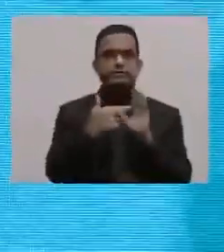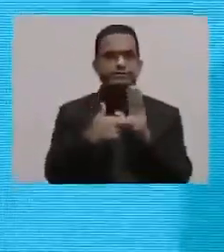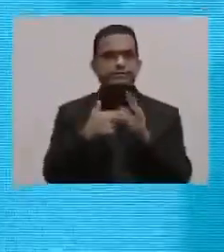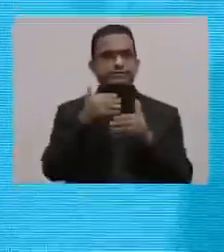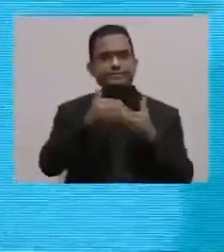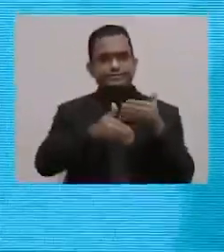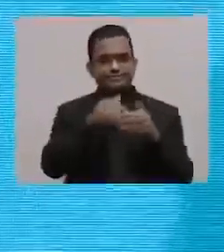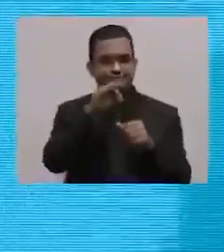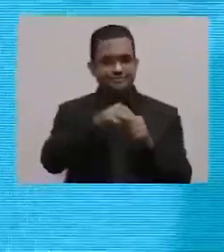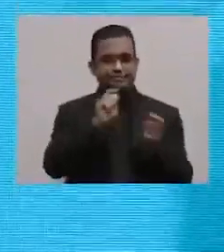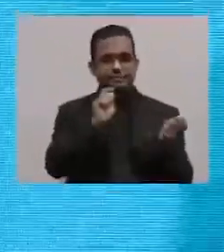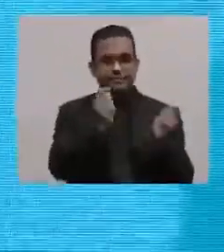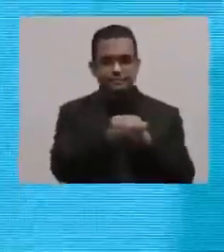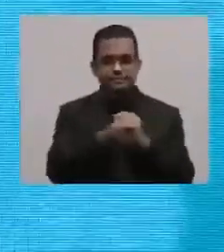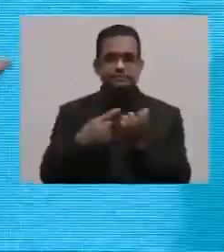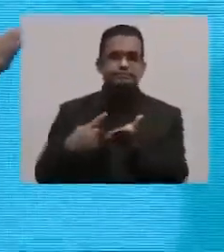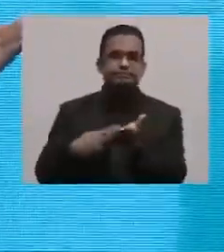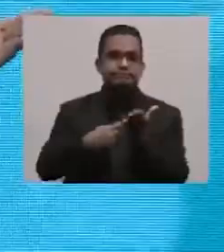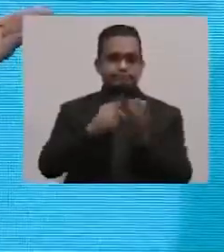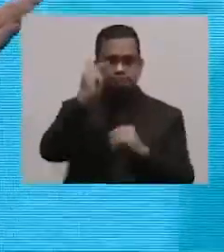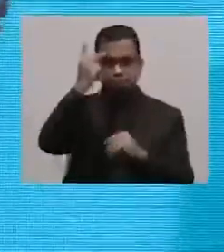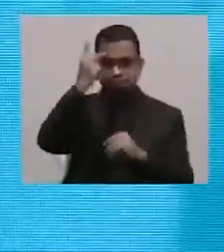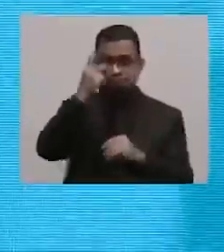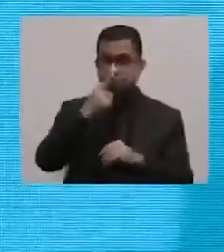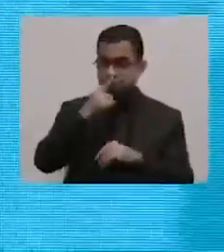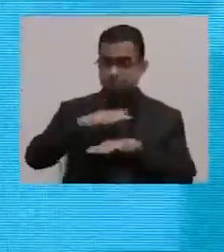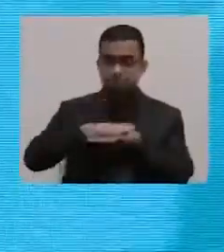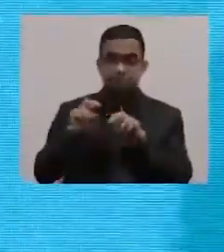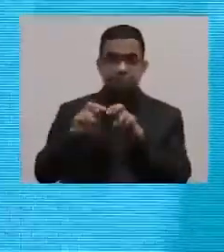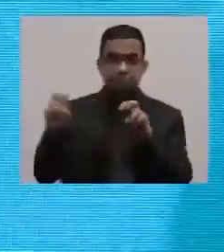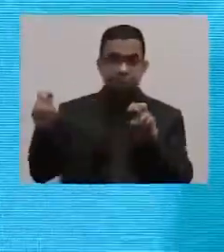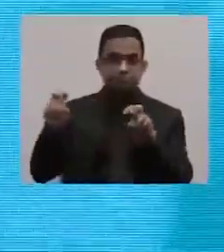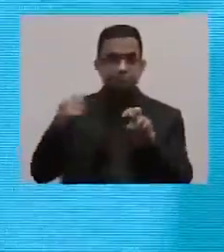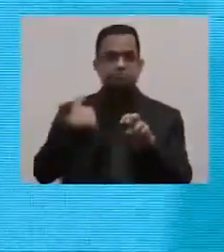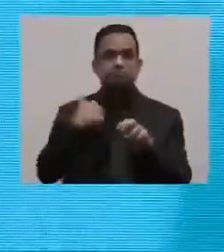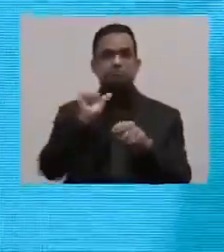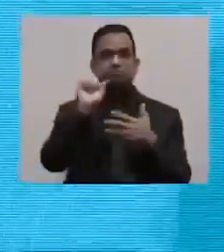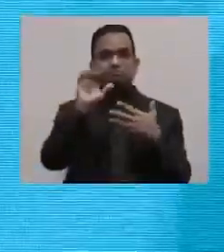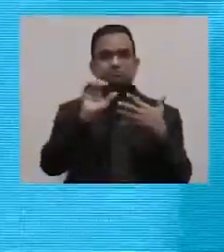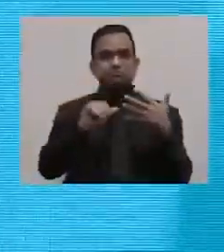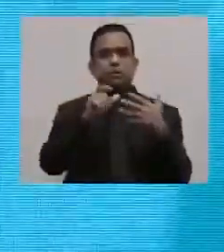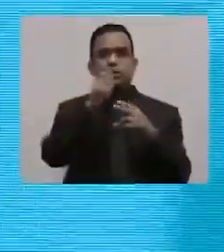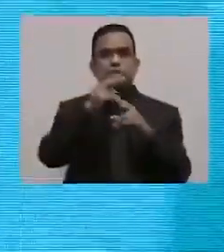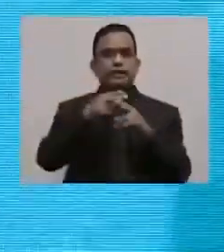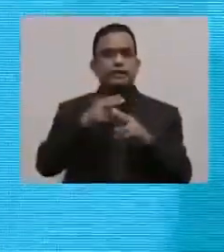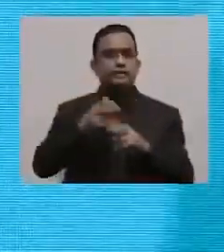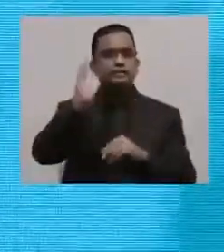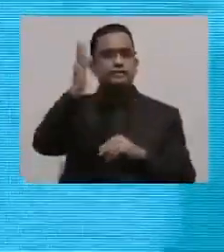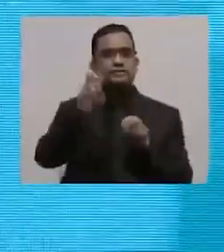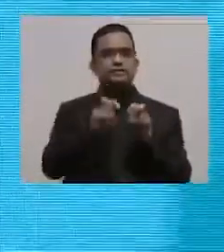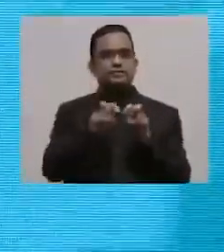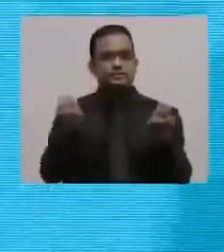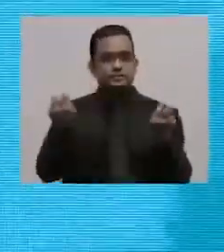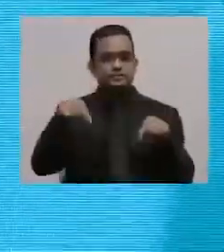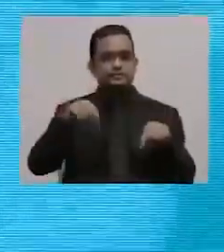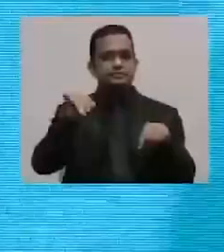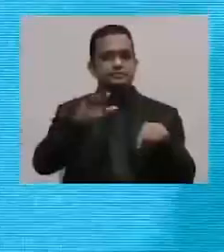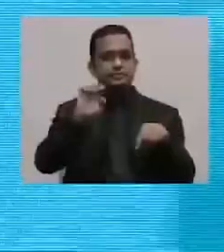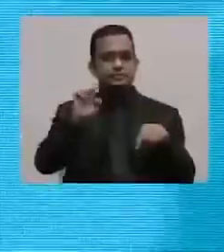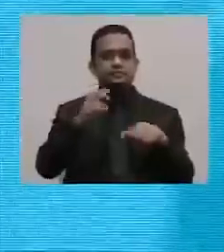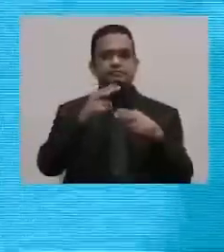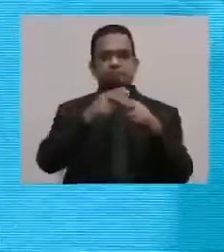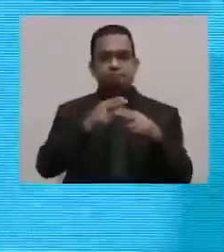Debate Político. Con el permiso de la Mesa de Honor, me permito saludar a los honorables miembros del Pleno de nuestra Junta Central